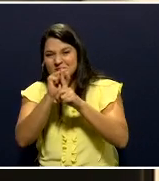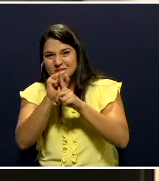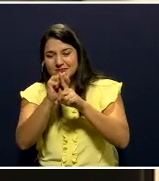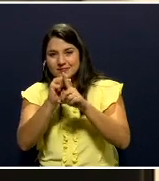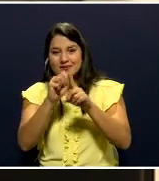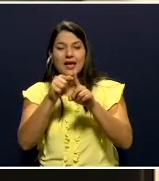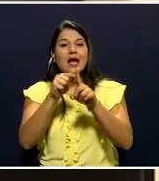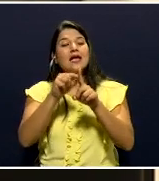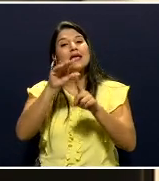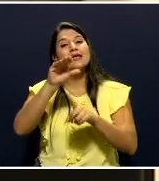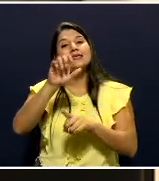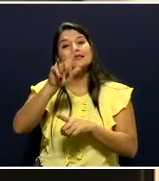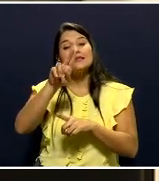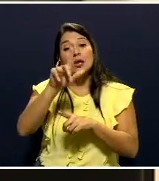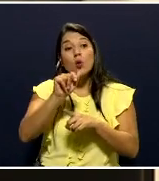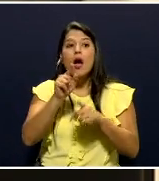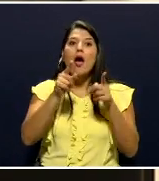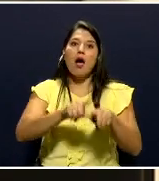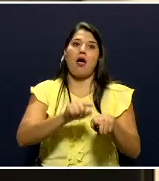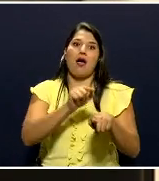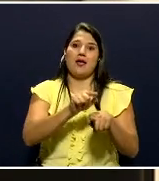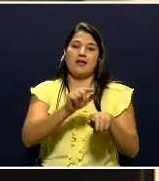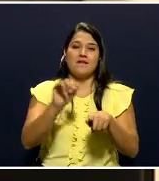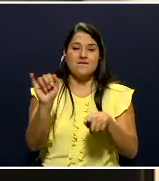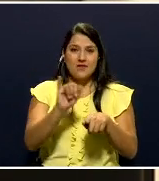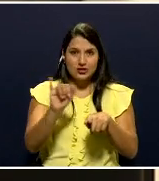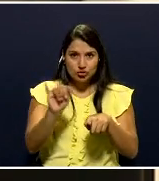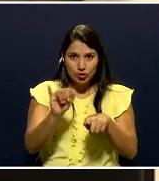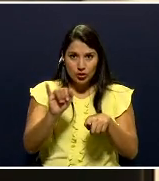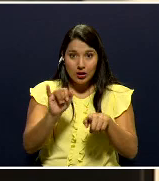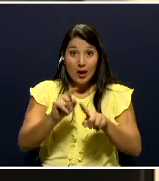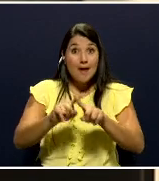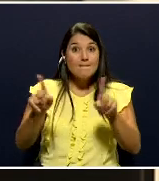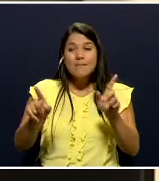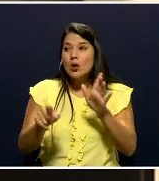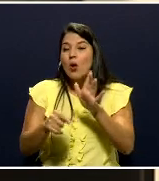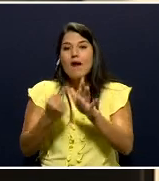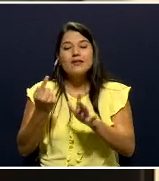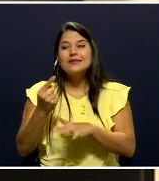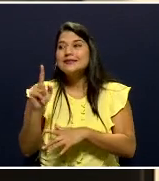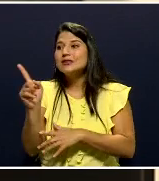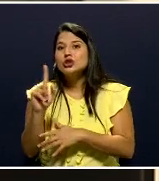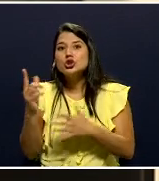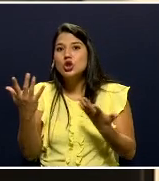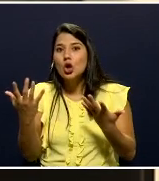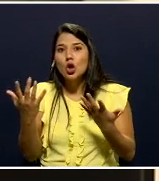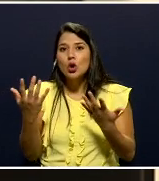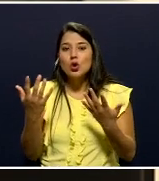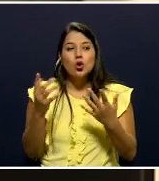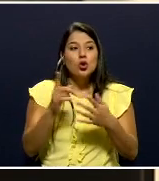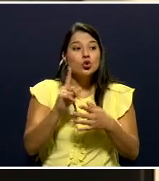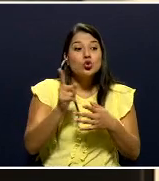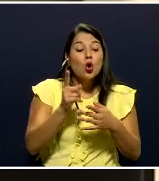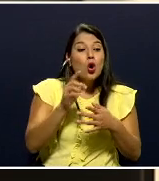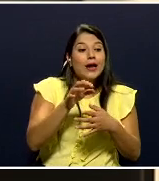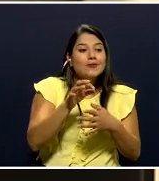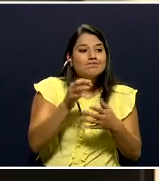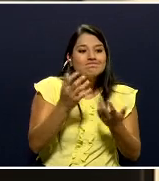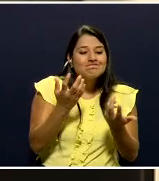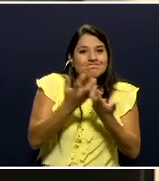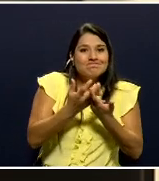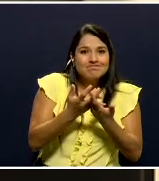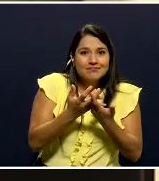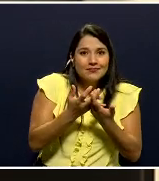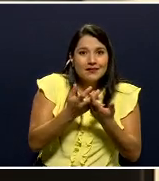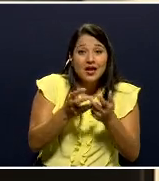virus causa la infección en el tracto respiratorio superior, pero como no encuentra receptores en las células del tracto respiratorio inferior,